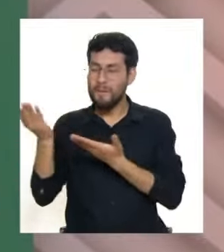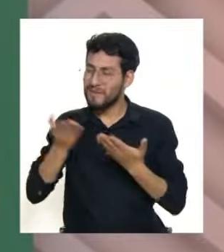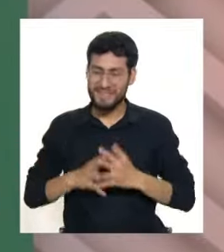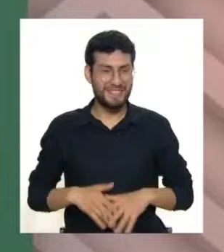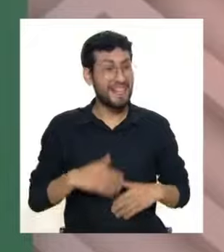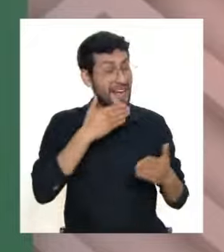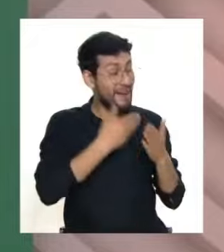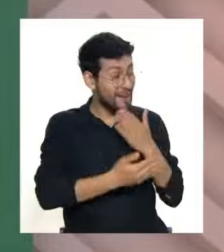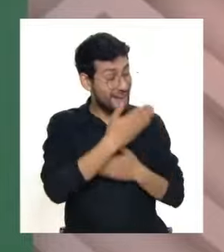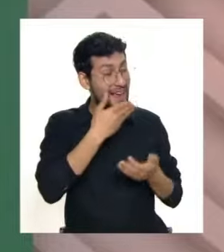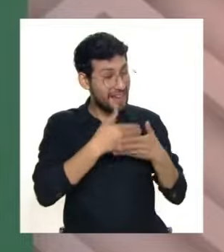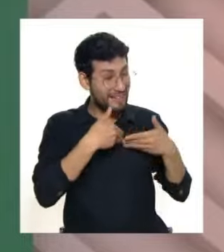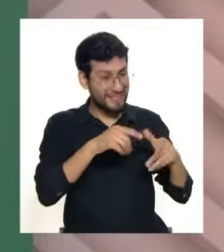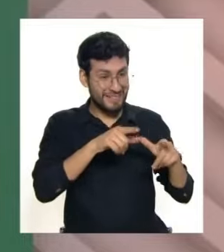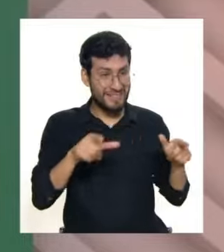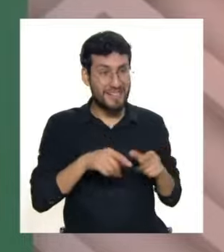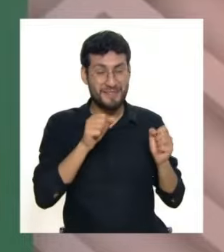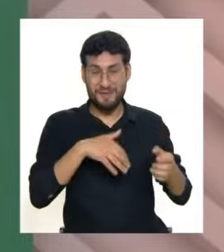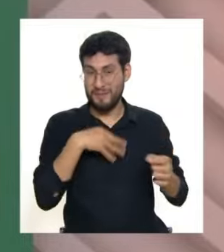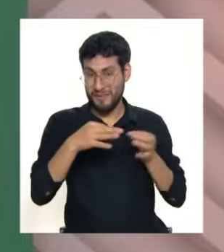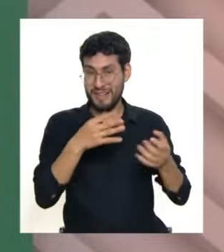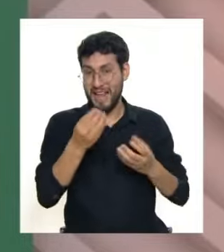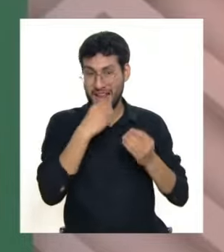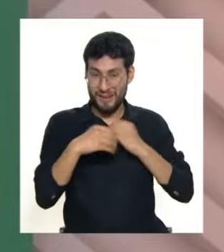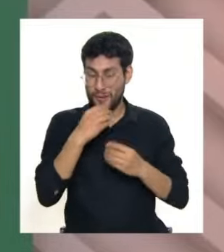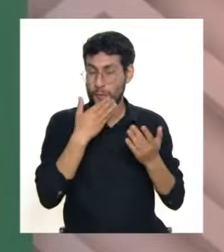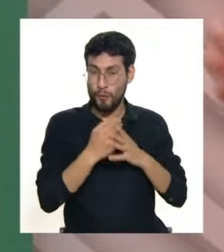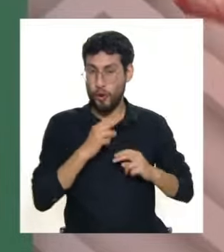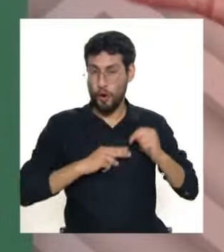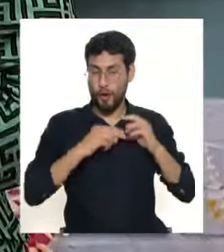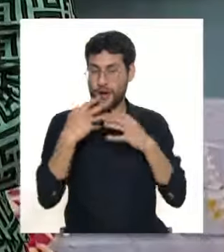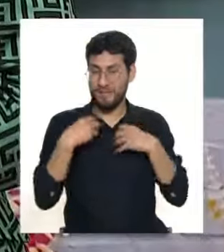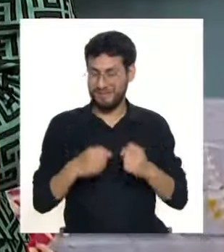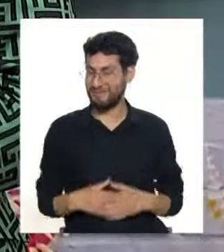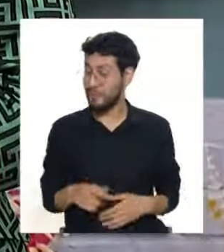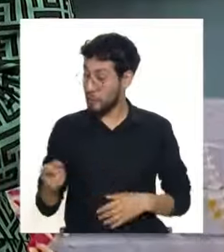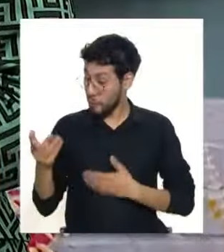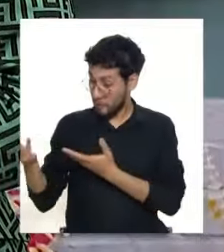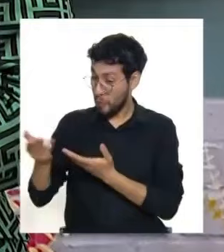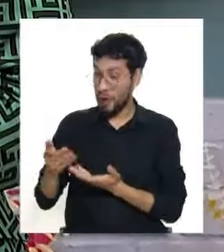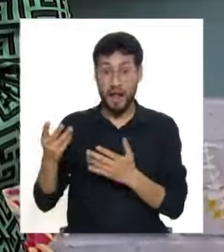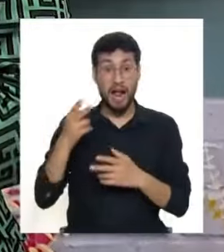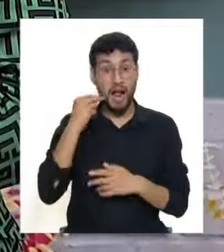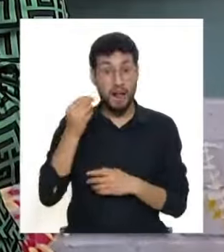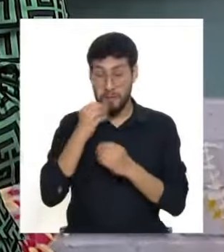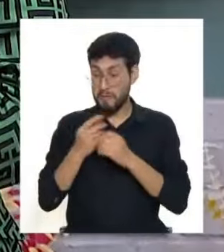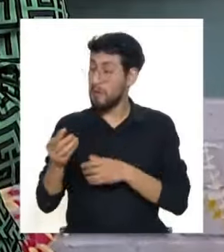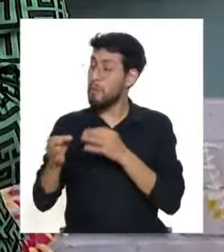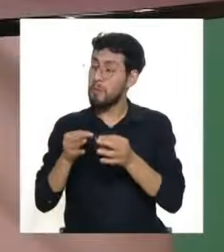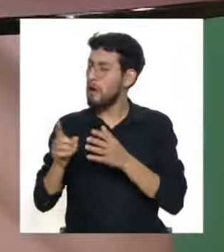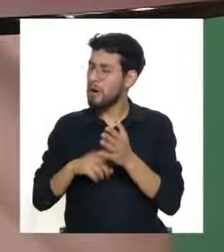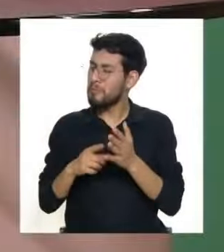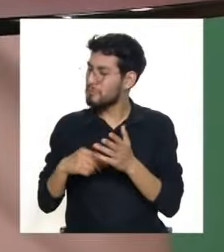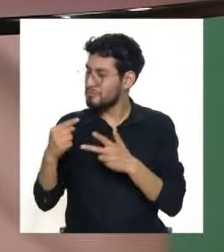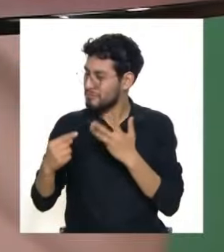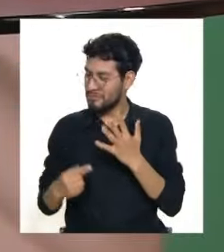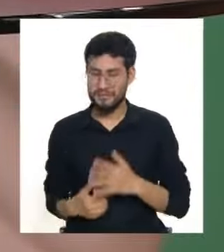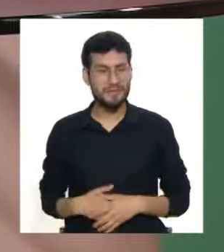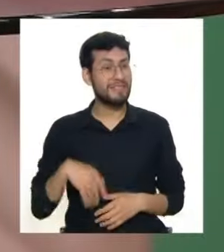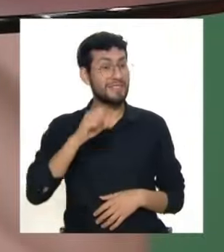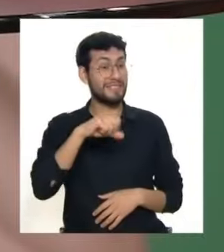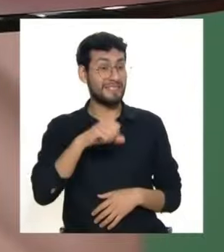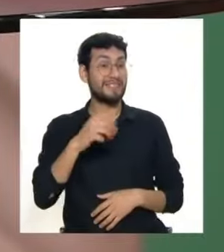Muchas gracias por la invitación y por el espacio para poder hablar de estos alimentos tan nutritivos. Nos has traído algunos alimentos de la selva. ¿Nos puedes contar cuáles son? Sí,